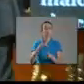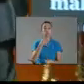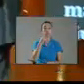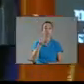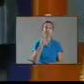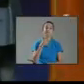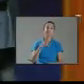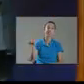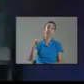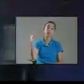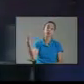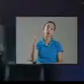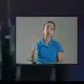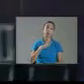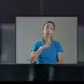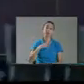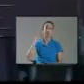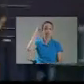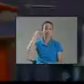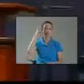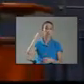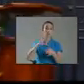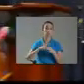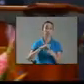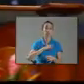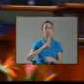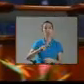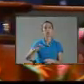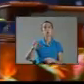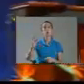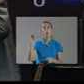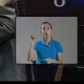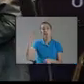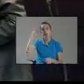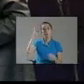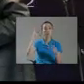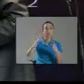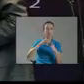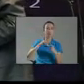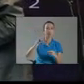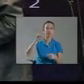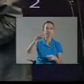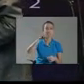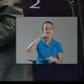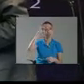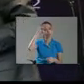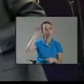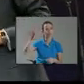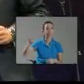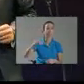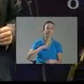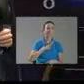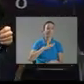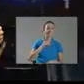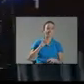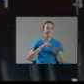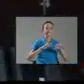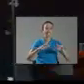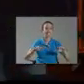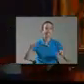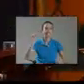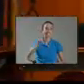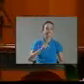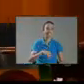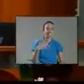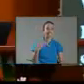No me has dado descendencia y uno nacido en mi casa, un siervo, un criado va a ser mi heredero. No, diga conmigo, a mí,